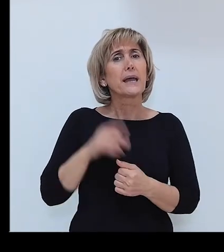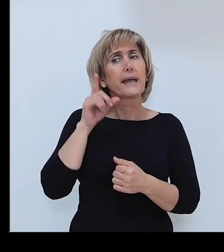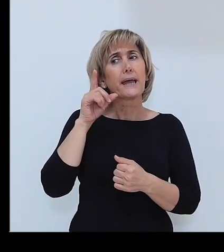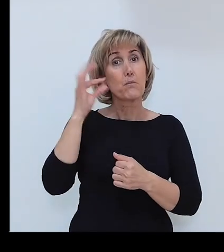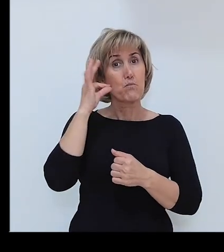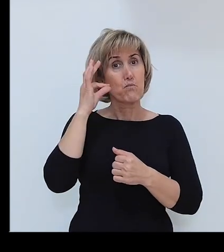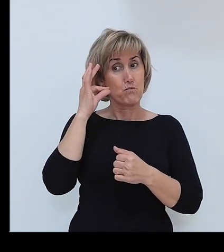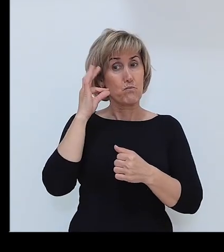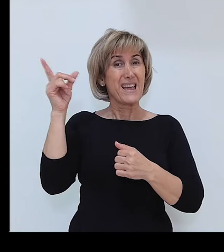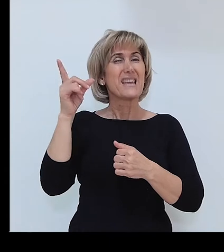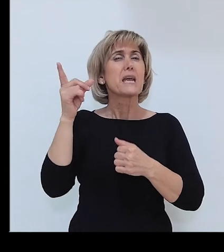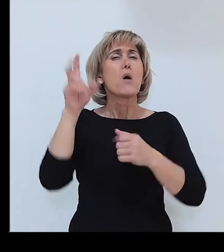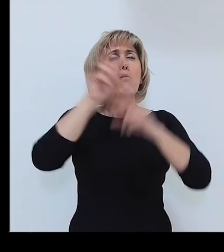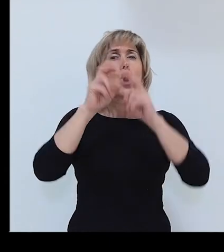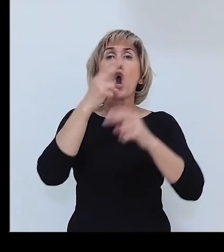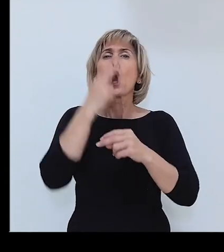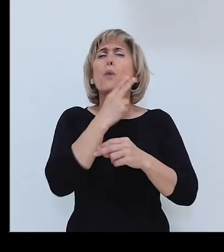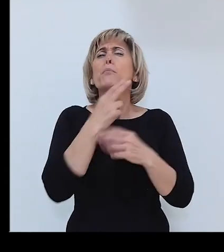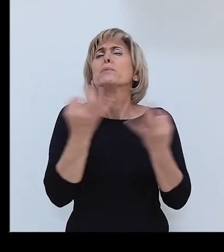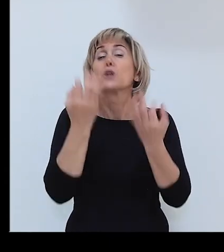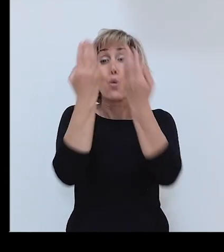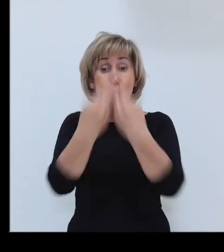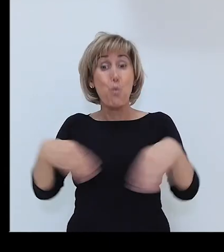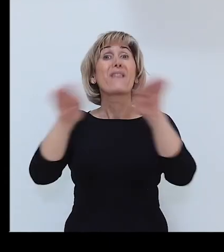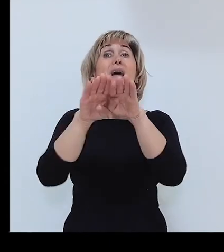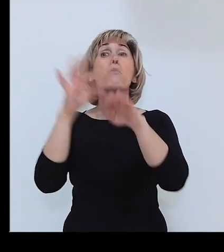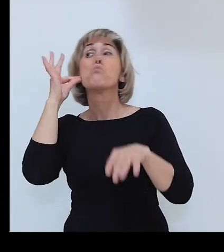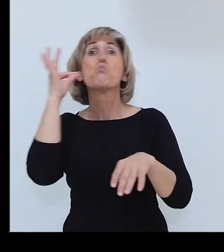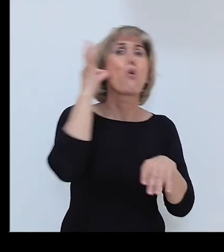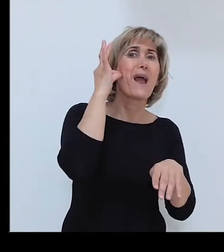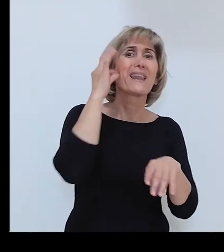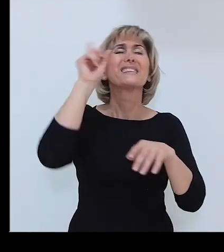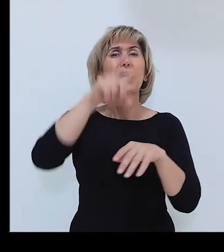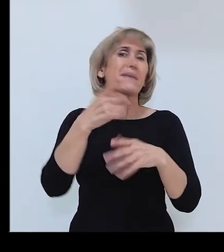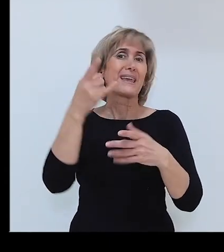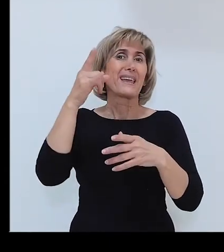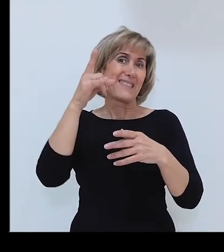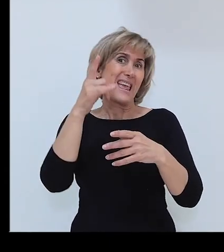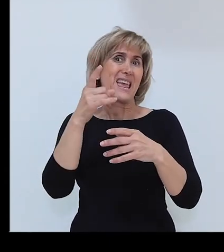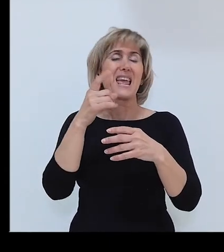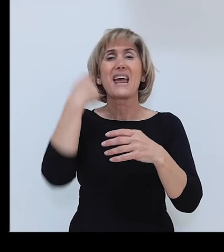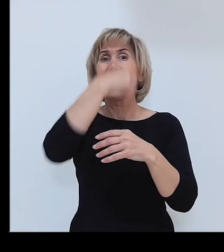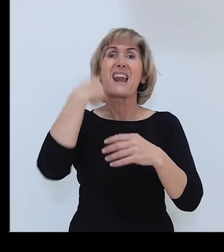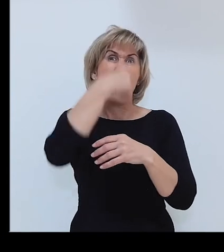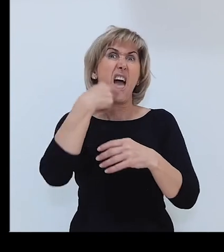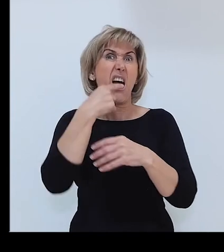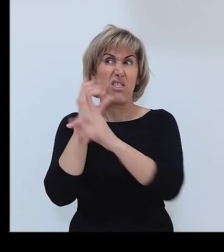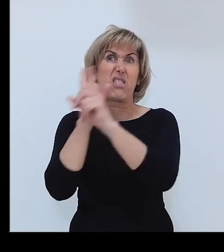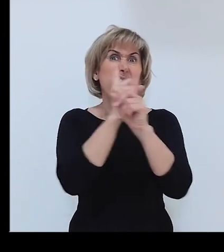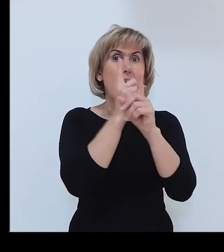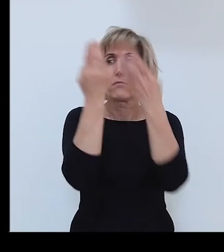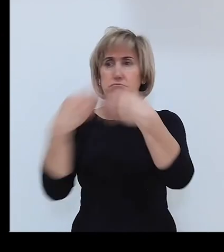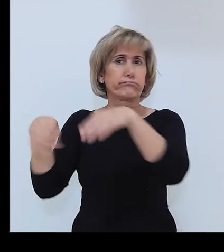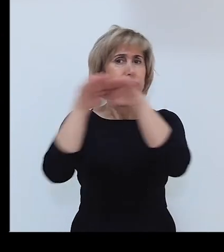la verdad que tiene un compromiso fuerte también con la igualdad de las mujeres y con la igualdad racial, ¿no? La esclavitud lo